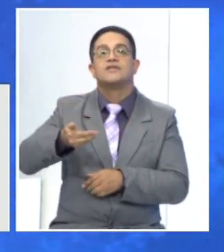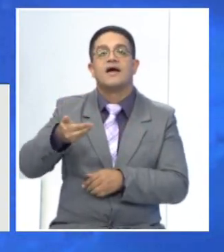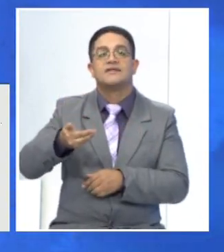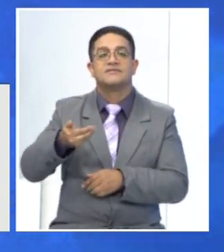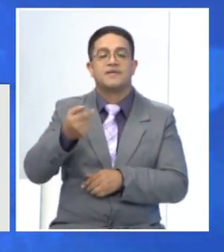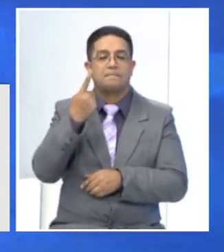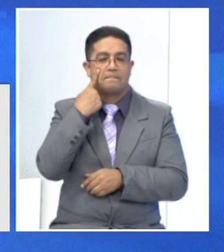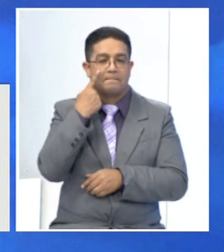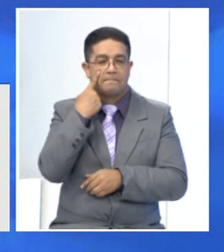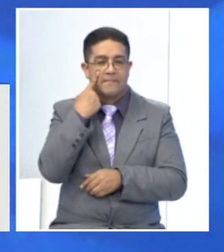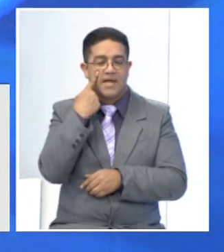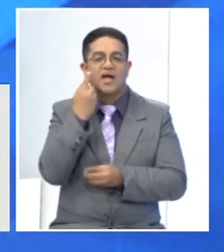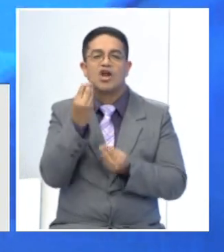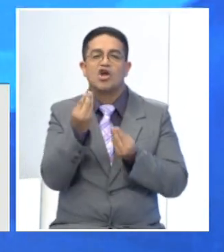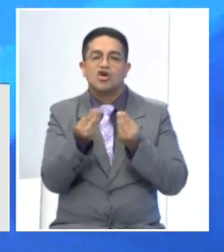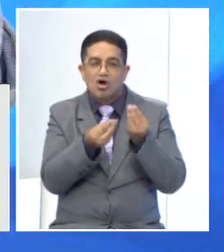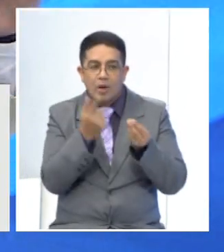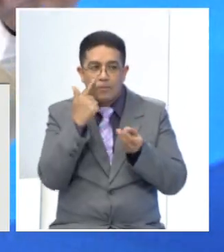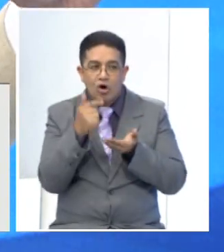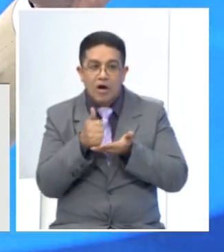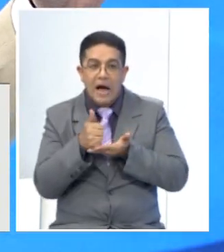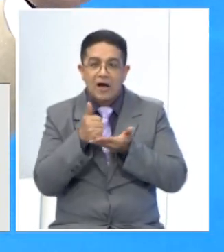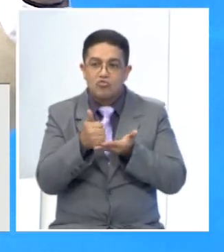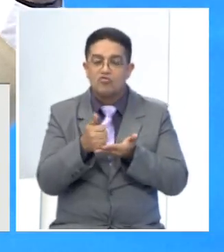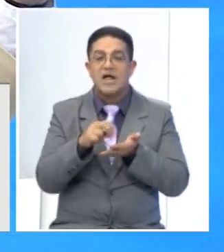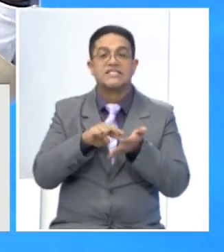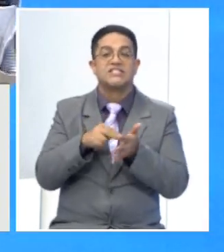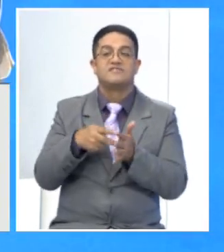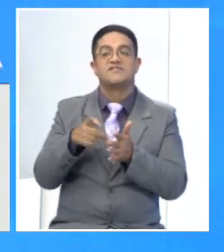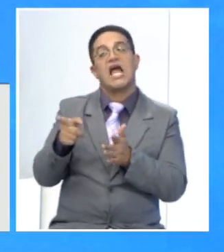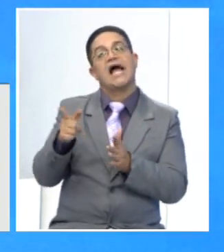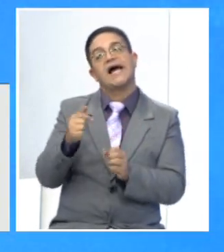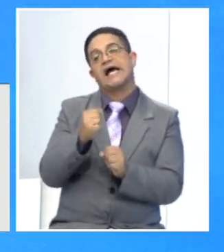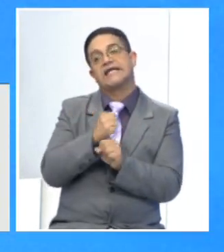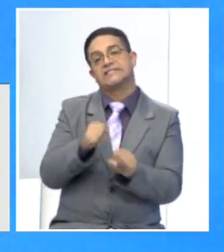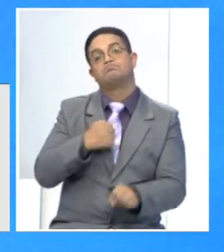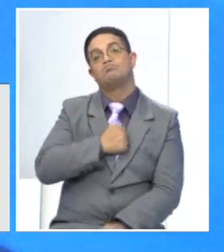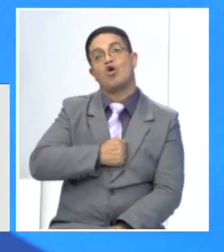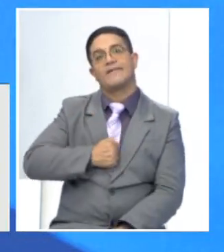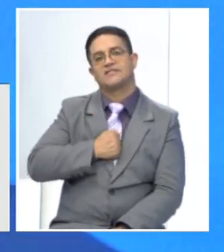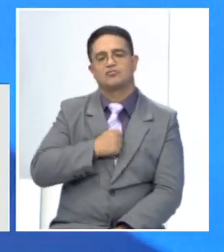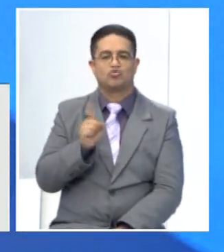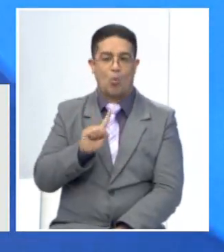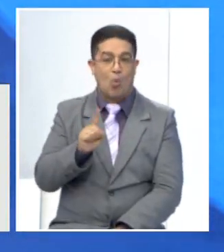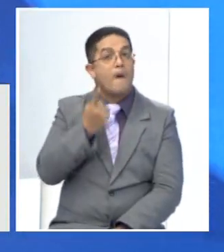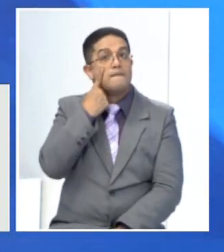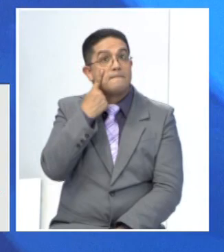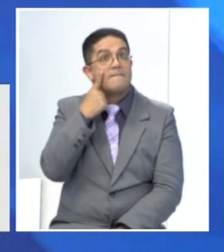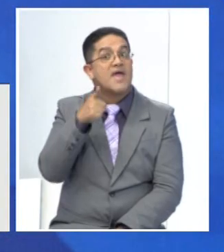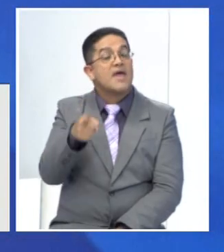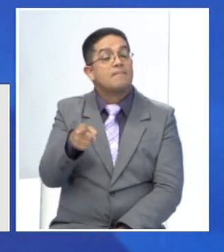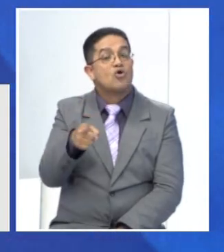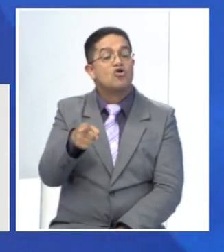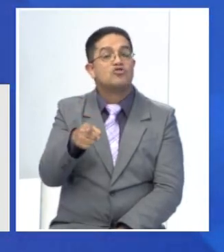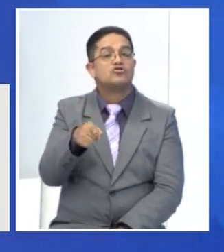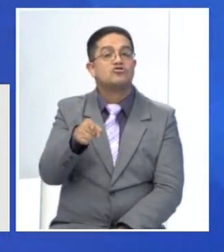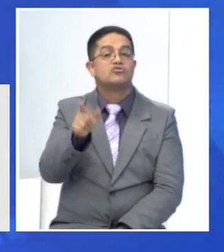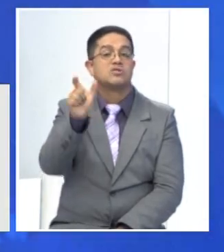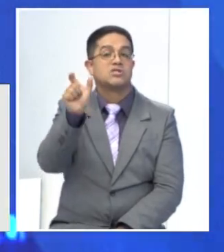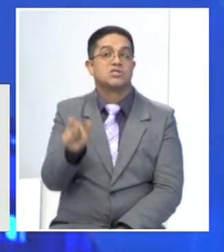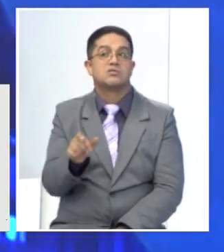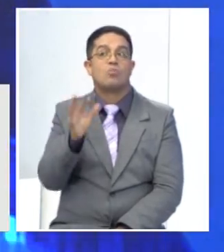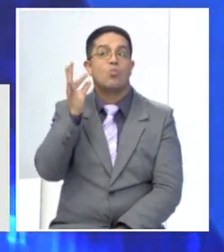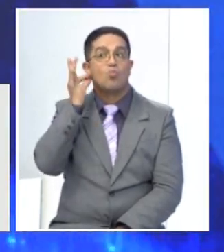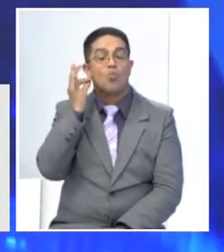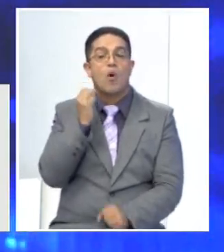ese nivel en búsqueda de la ayuda, no quedarnos en la parte de ginecobstetricia básica. Si vemos que se está poniendo complicada la obtención de la prueba positiva